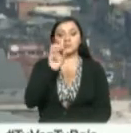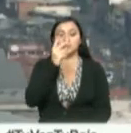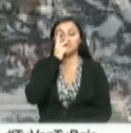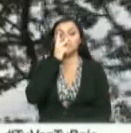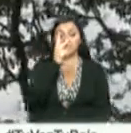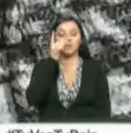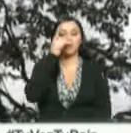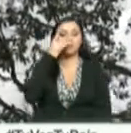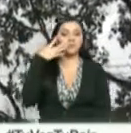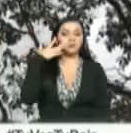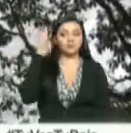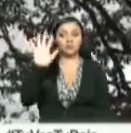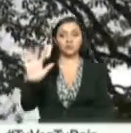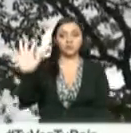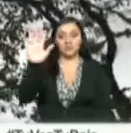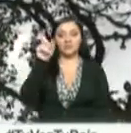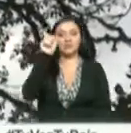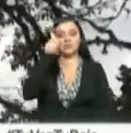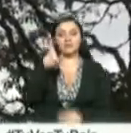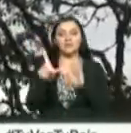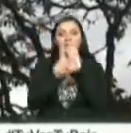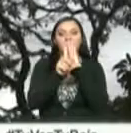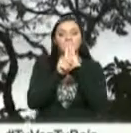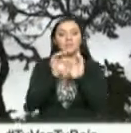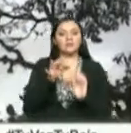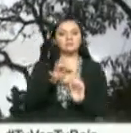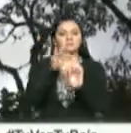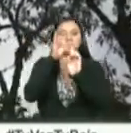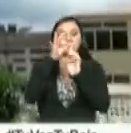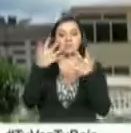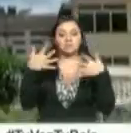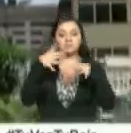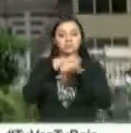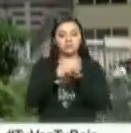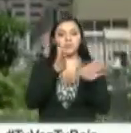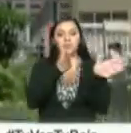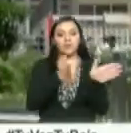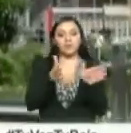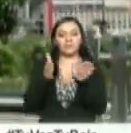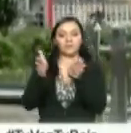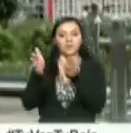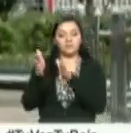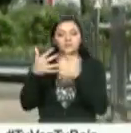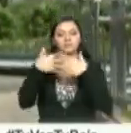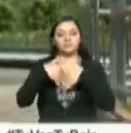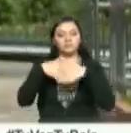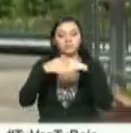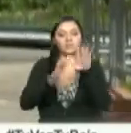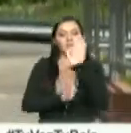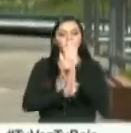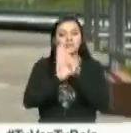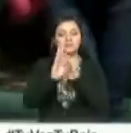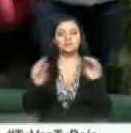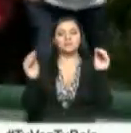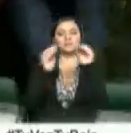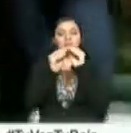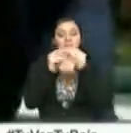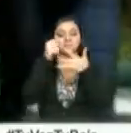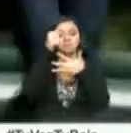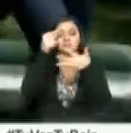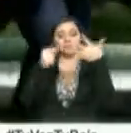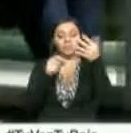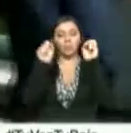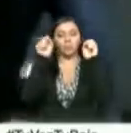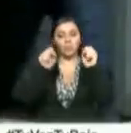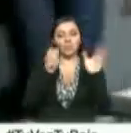que la Amazonía deberá contar con una ley para que de forma integral y planificada impulse su desarrollo y se establezca lineamientos para